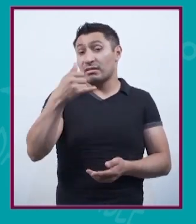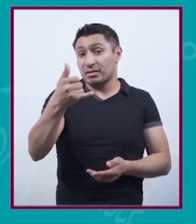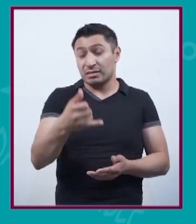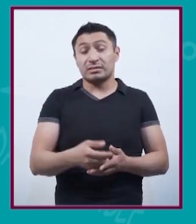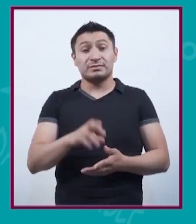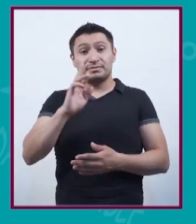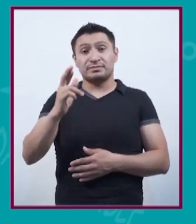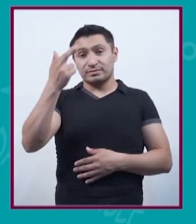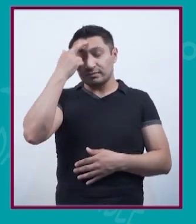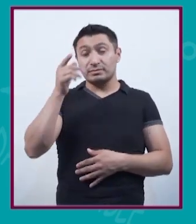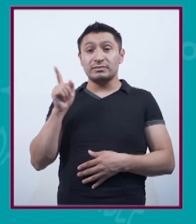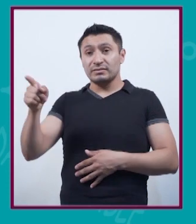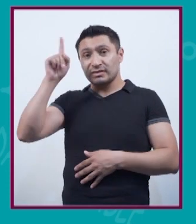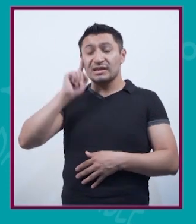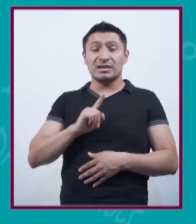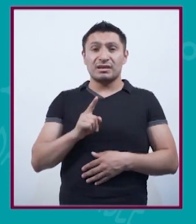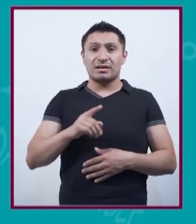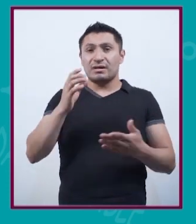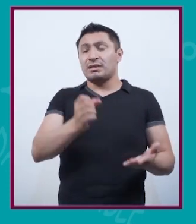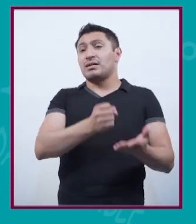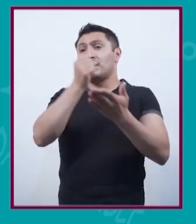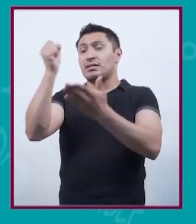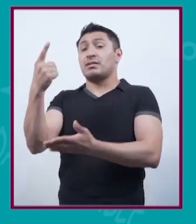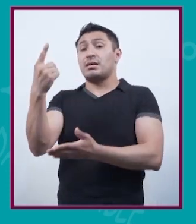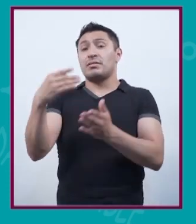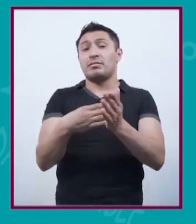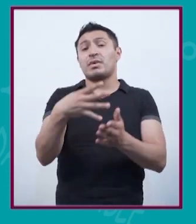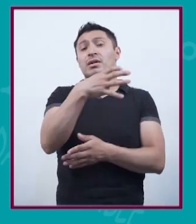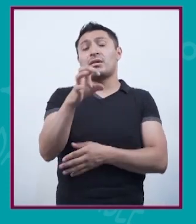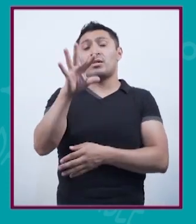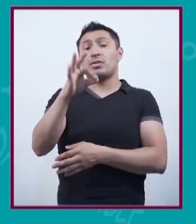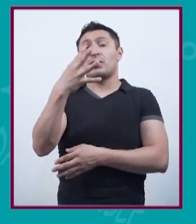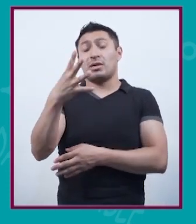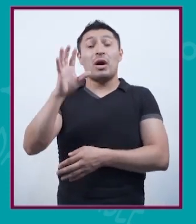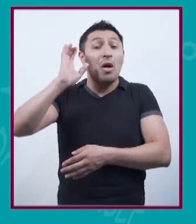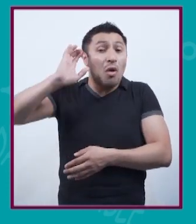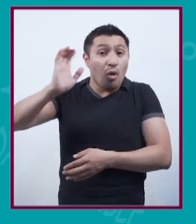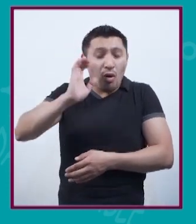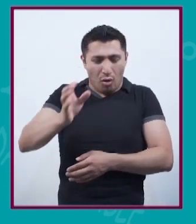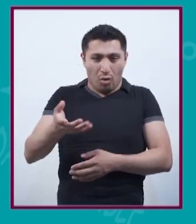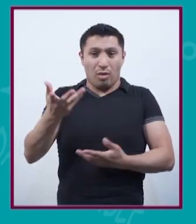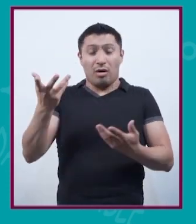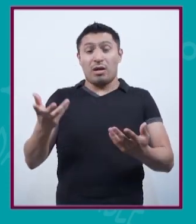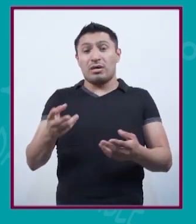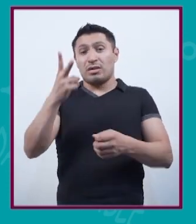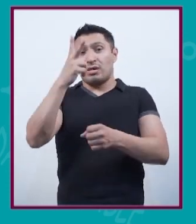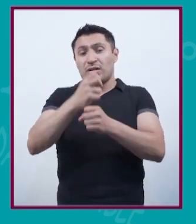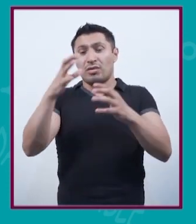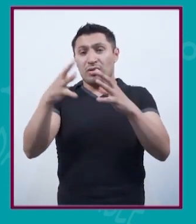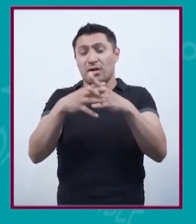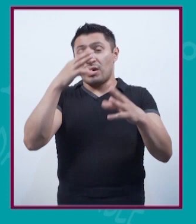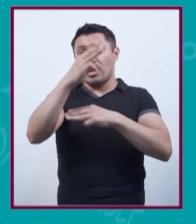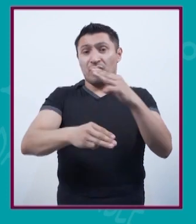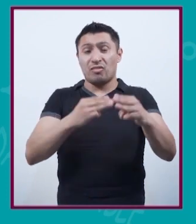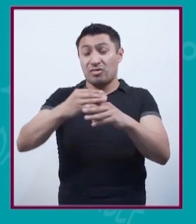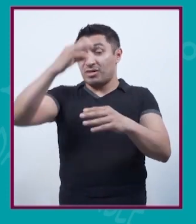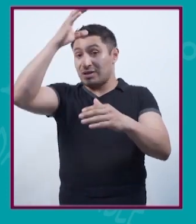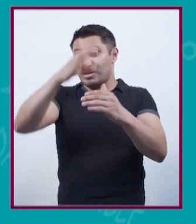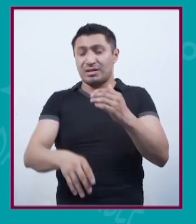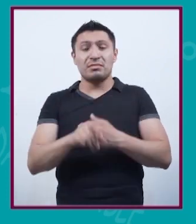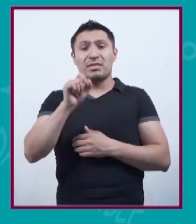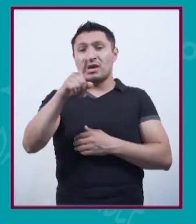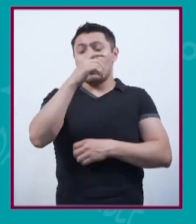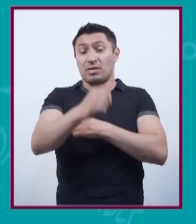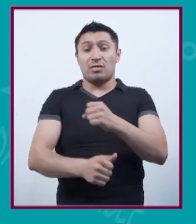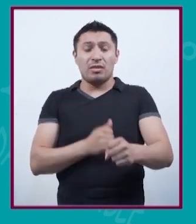recibe ese premio. Y recordémoslo de nuevo, ella recibe el premio en 1945,